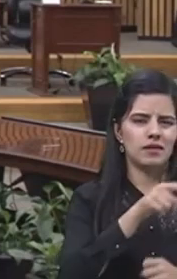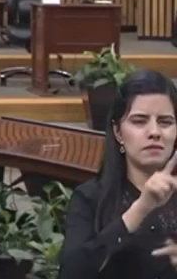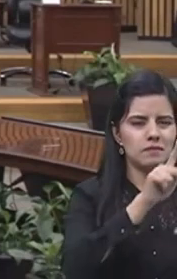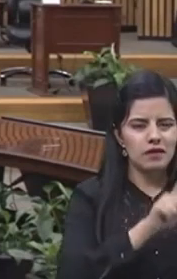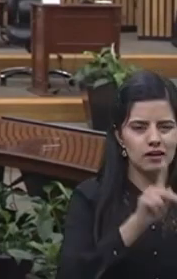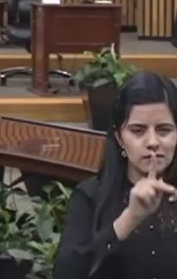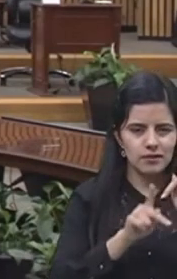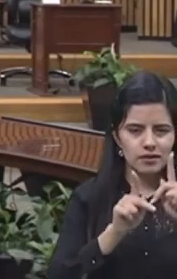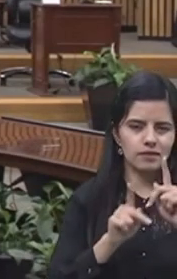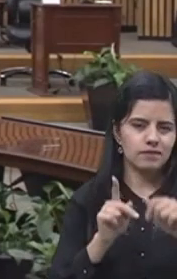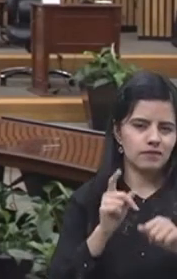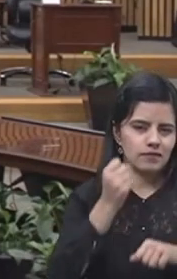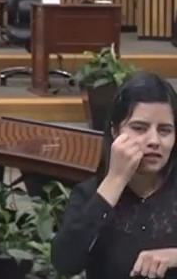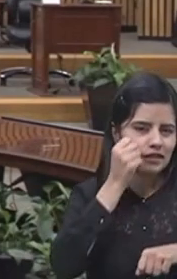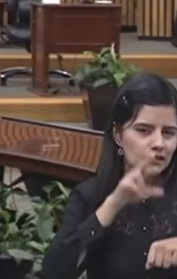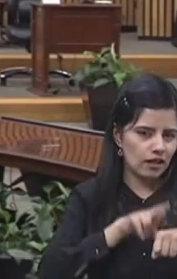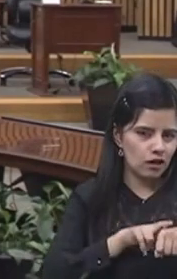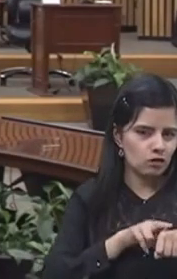en la actualidad,